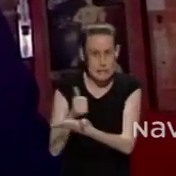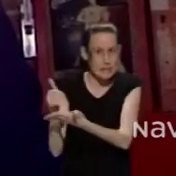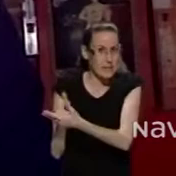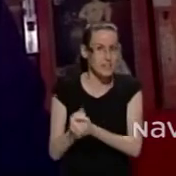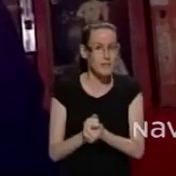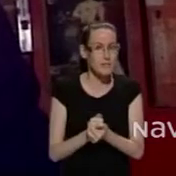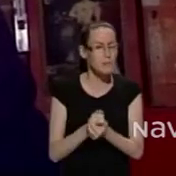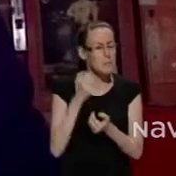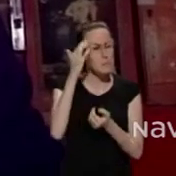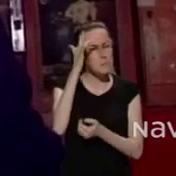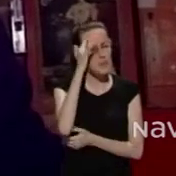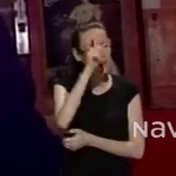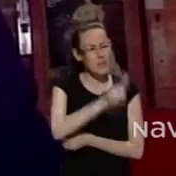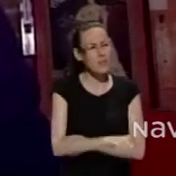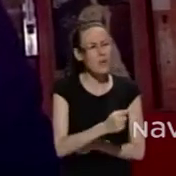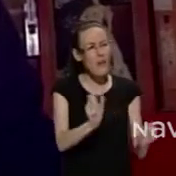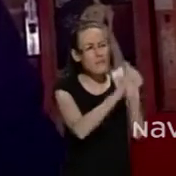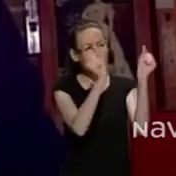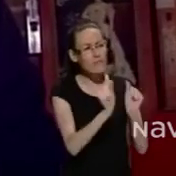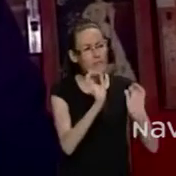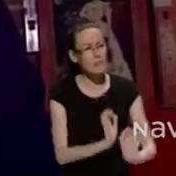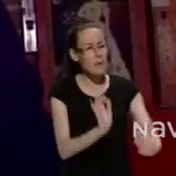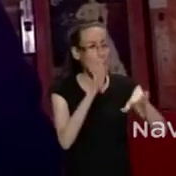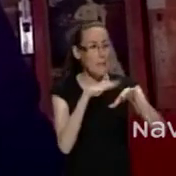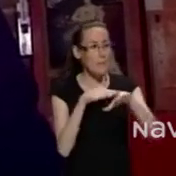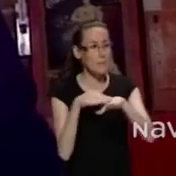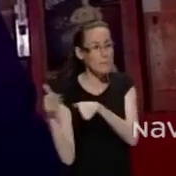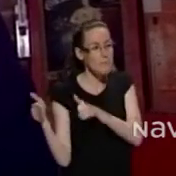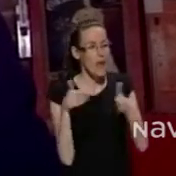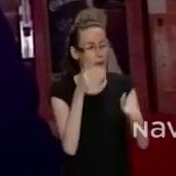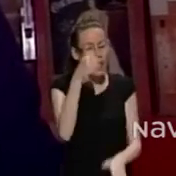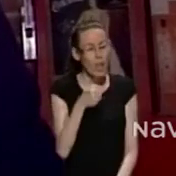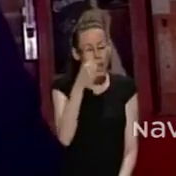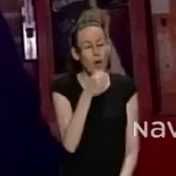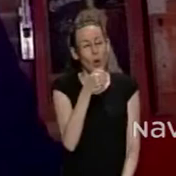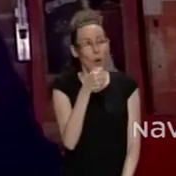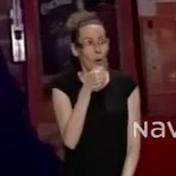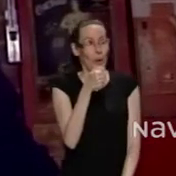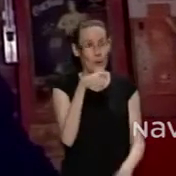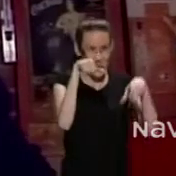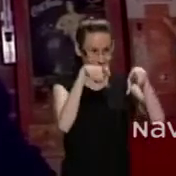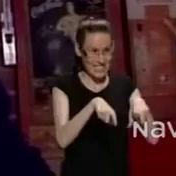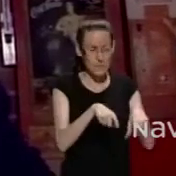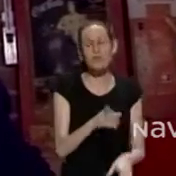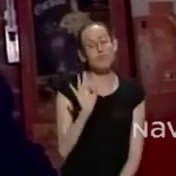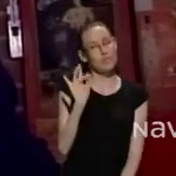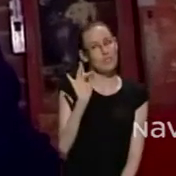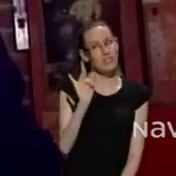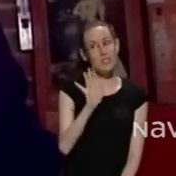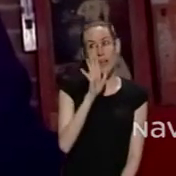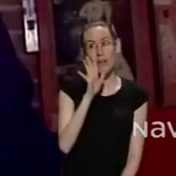imagino que también una manera de hacer un alto en el camino, descansar... Sí, sí. Hombre, esta etapa